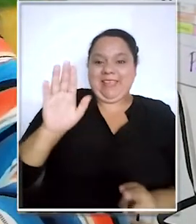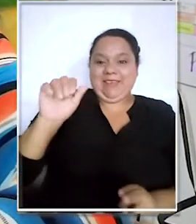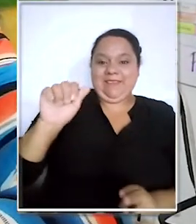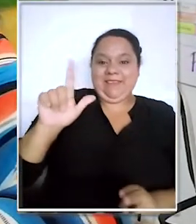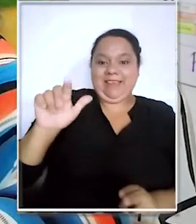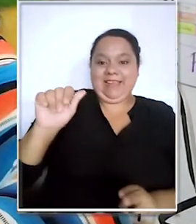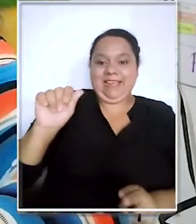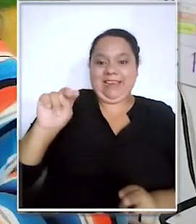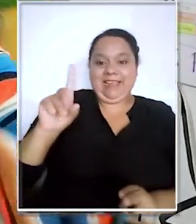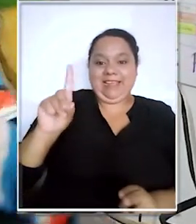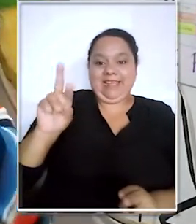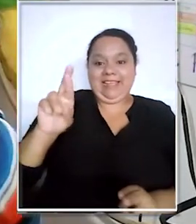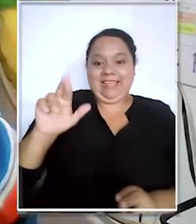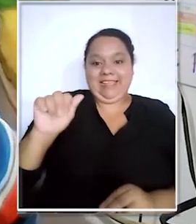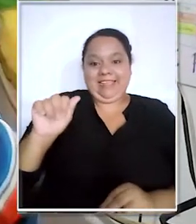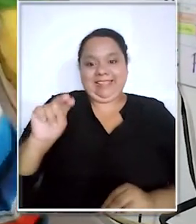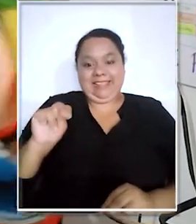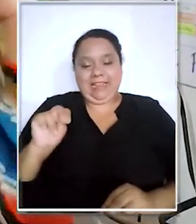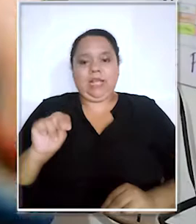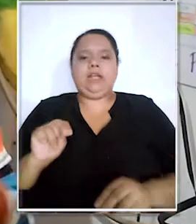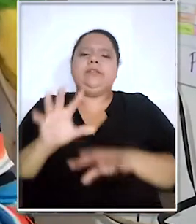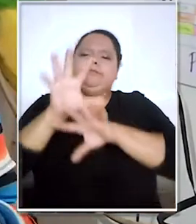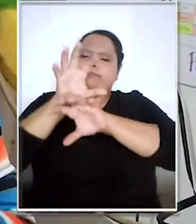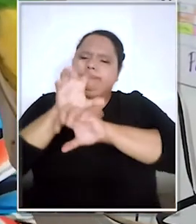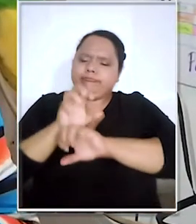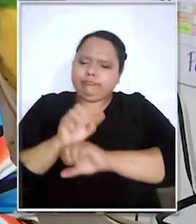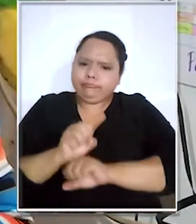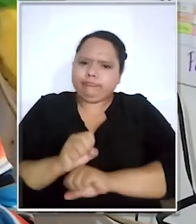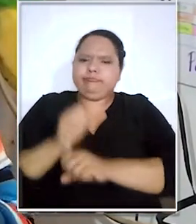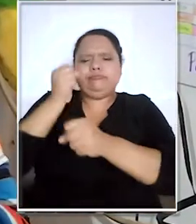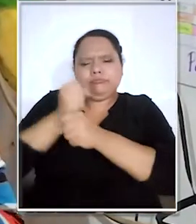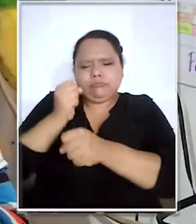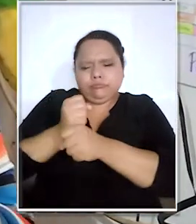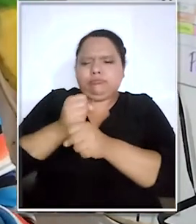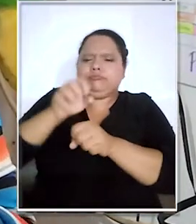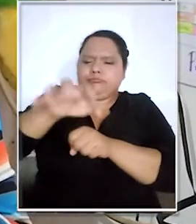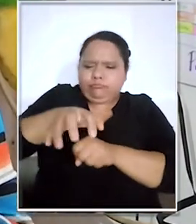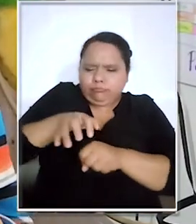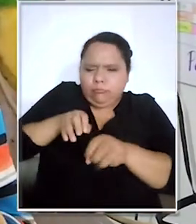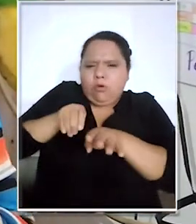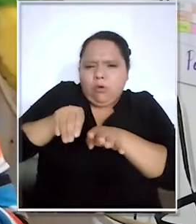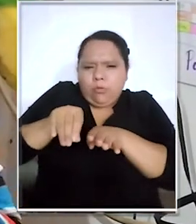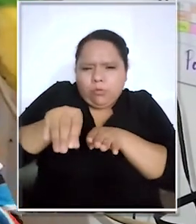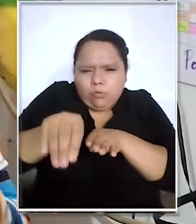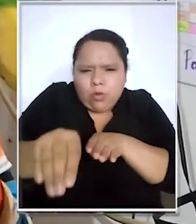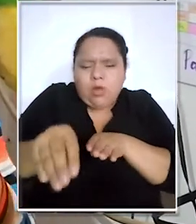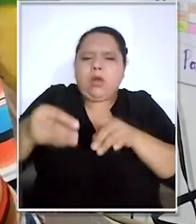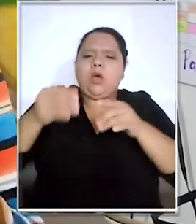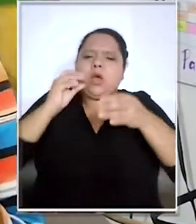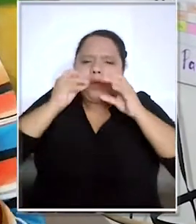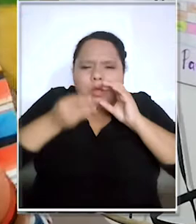que están observando. Ellos también se dedican al cultivo y siembra de maíz, frijoles,